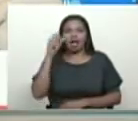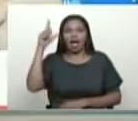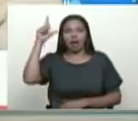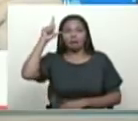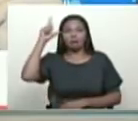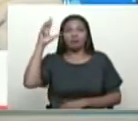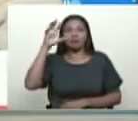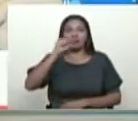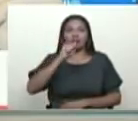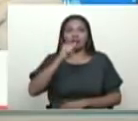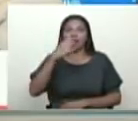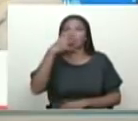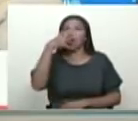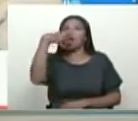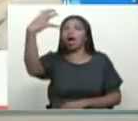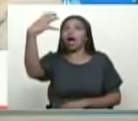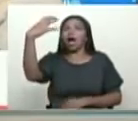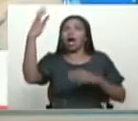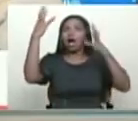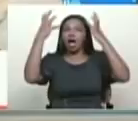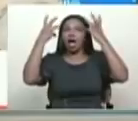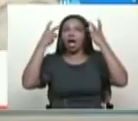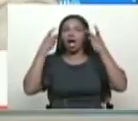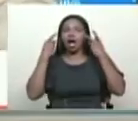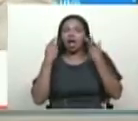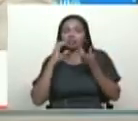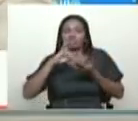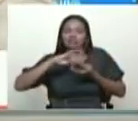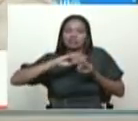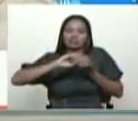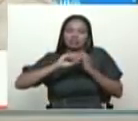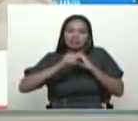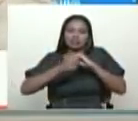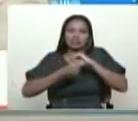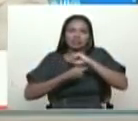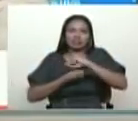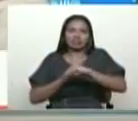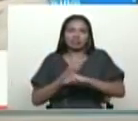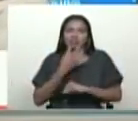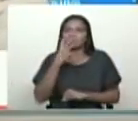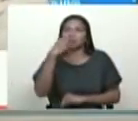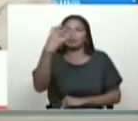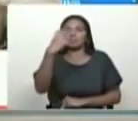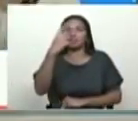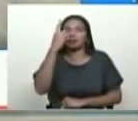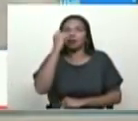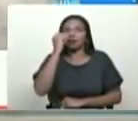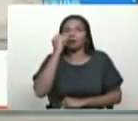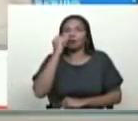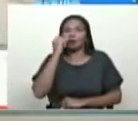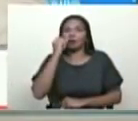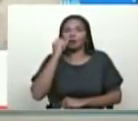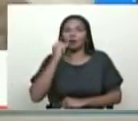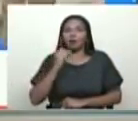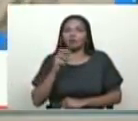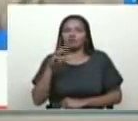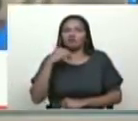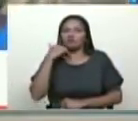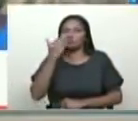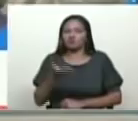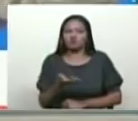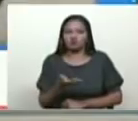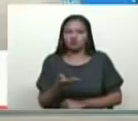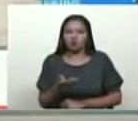león empieza a pegar gritos, a retorcerse, y empiezan los romanos imperialistas a gritarle: ¡sucio!